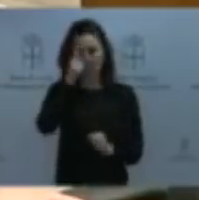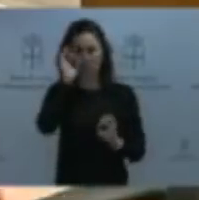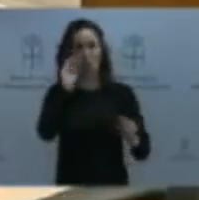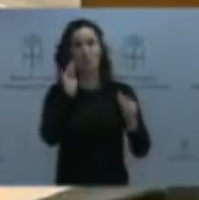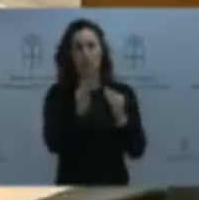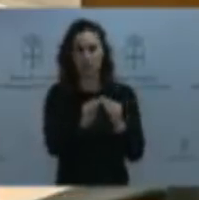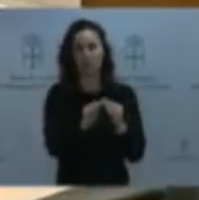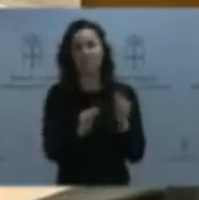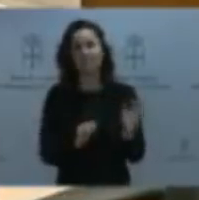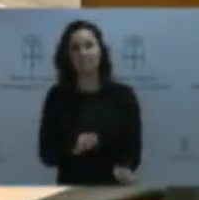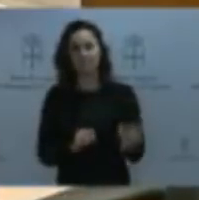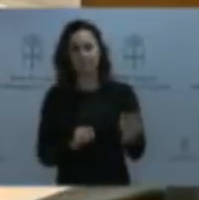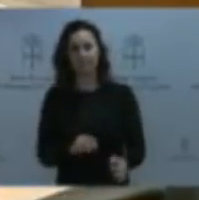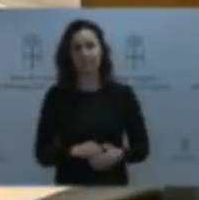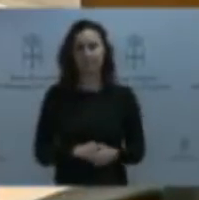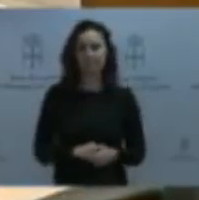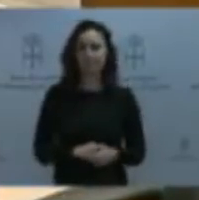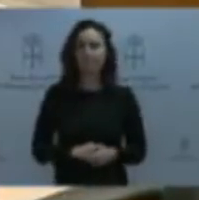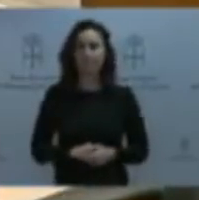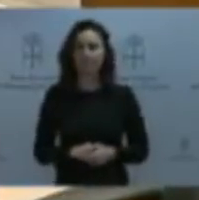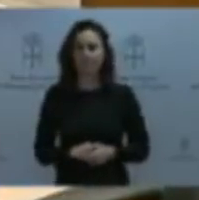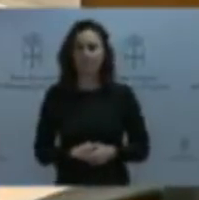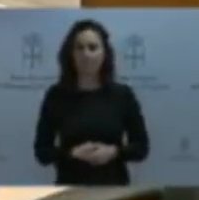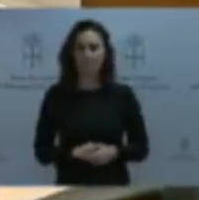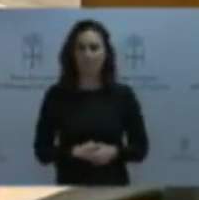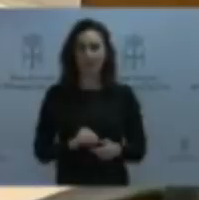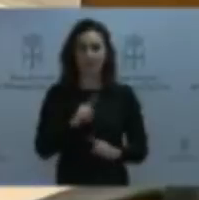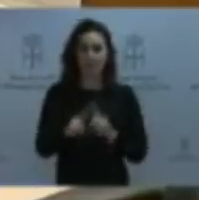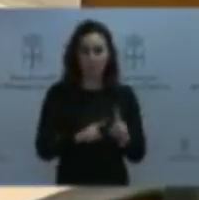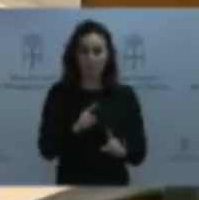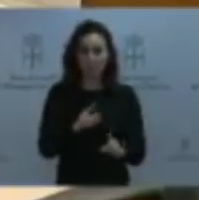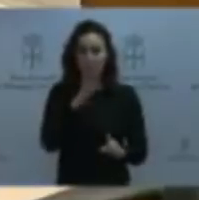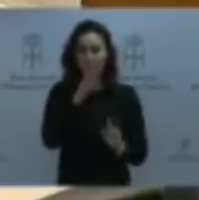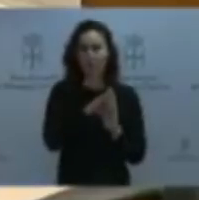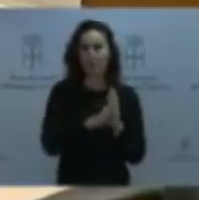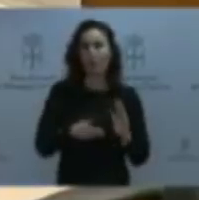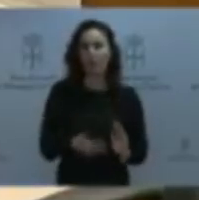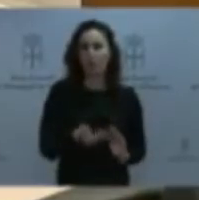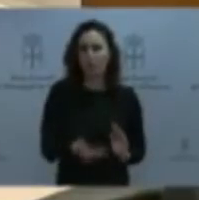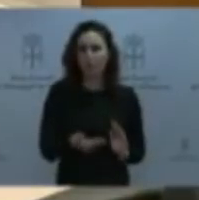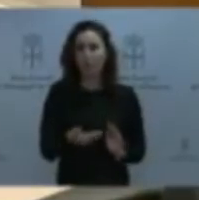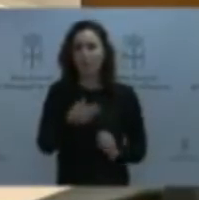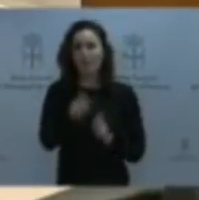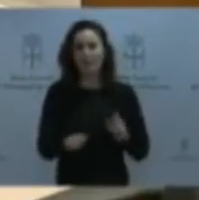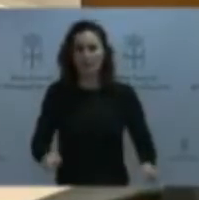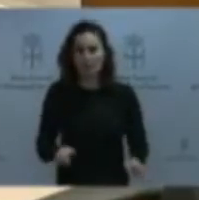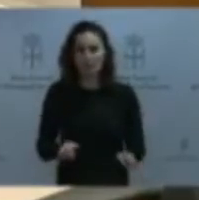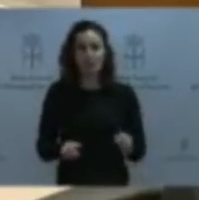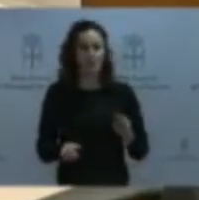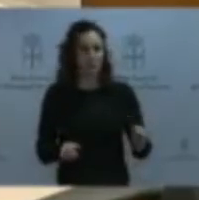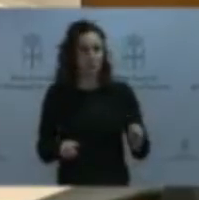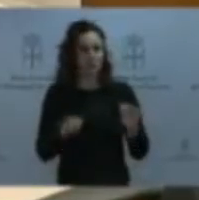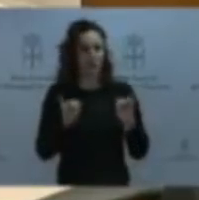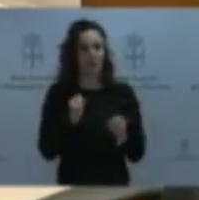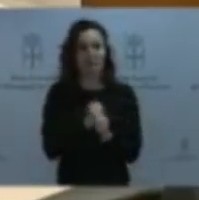usted la preocupación por las condiciones tanto de las personas que están desarrollando su trabajo en este call